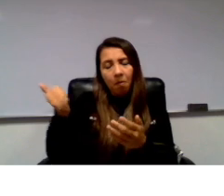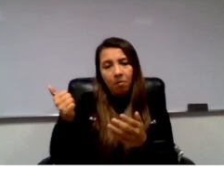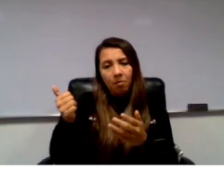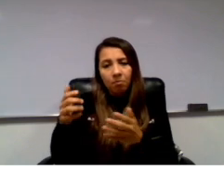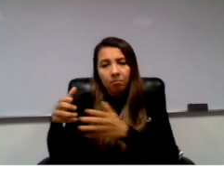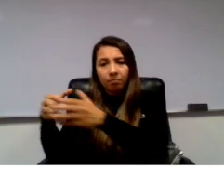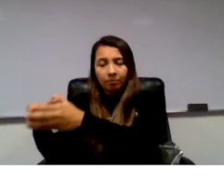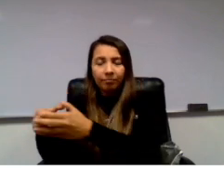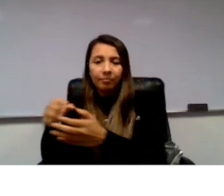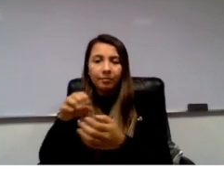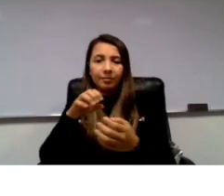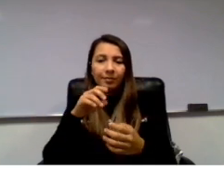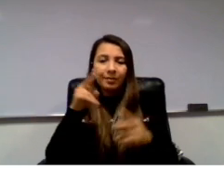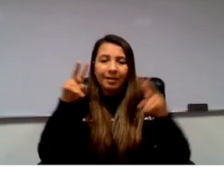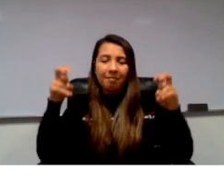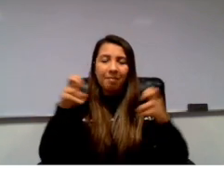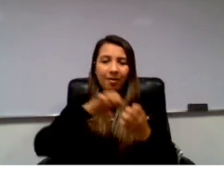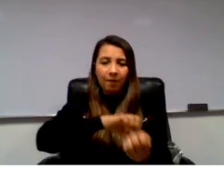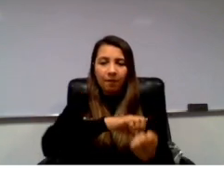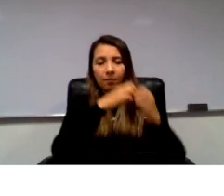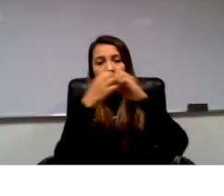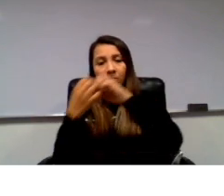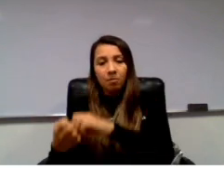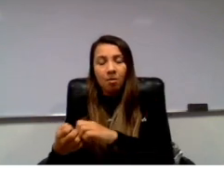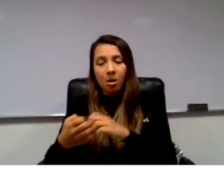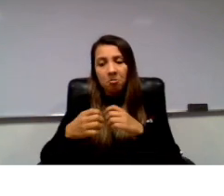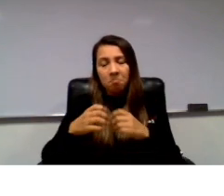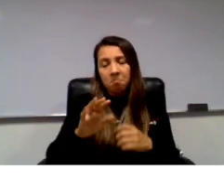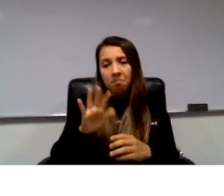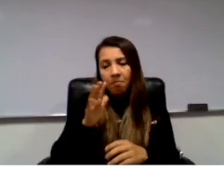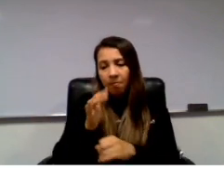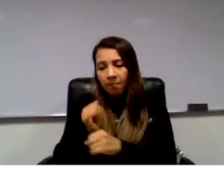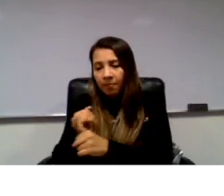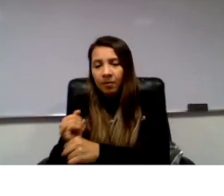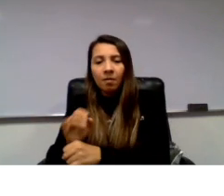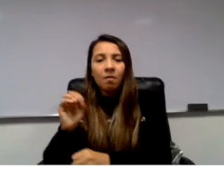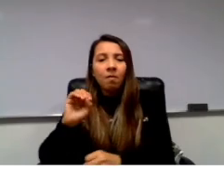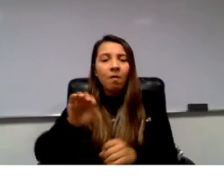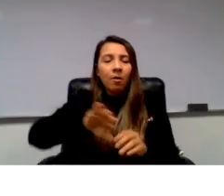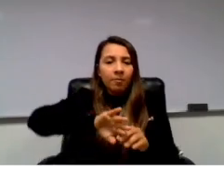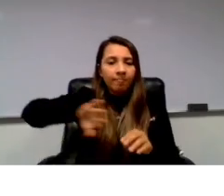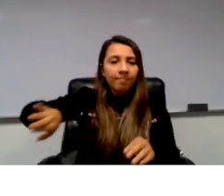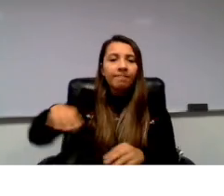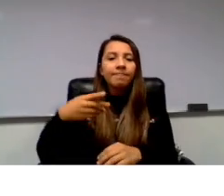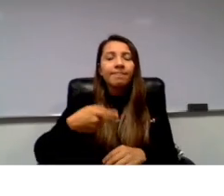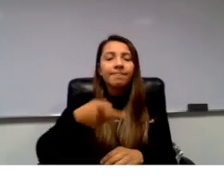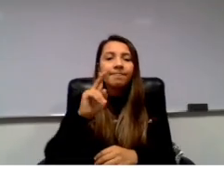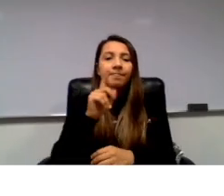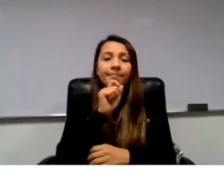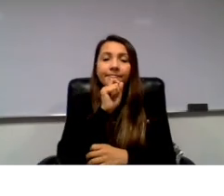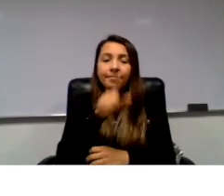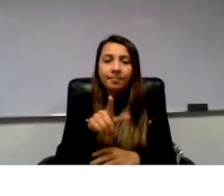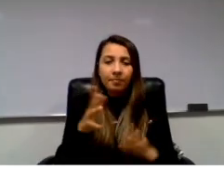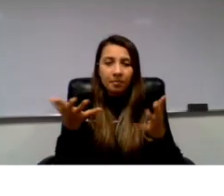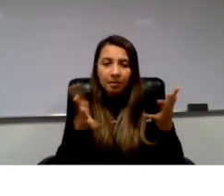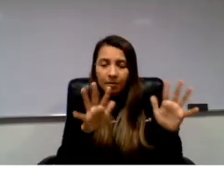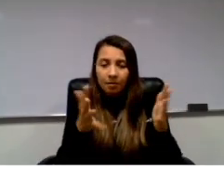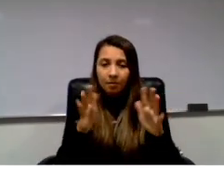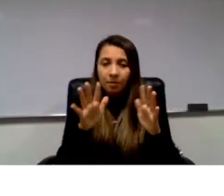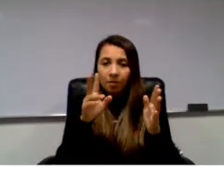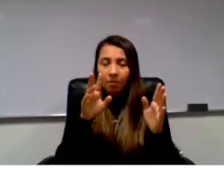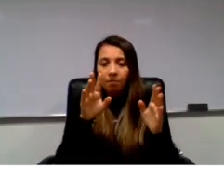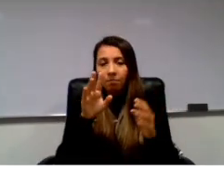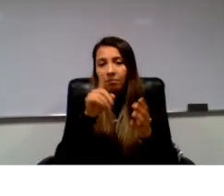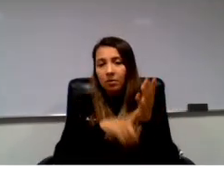biólogos evolutivos en términos de evolución temprana de la vida, y el que también por ahí de los 90 se